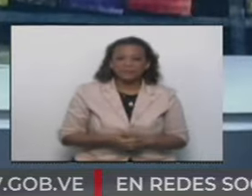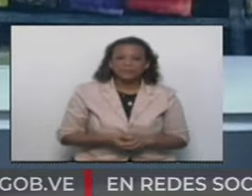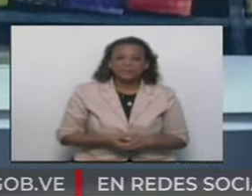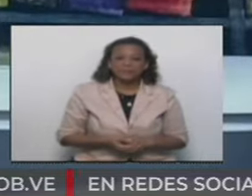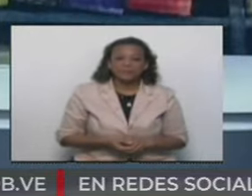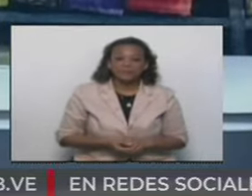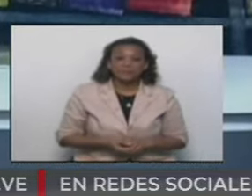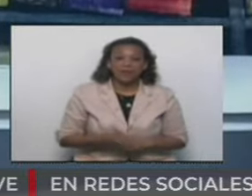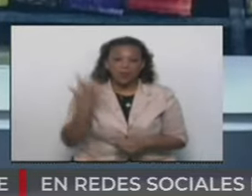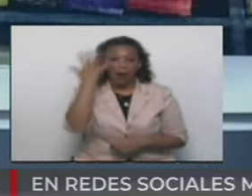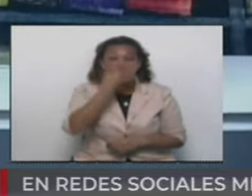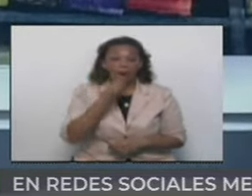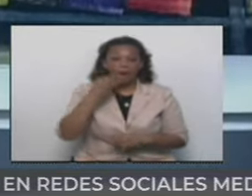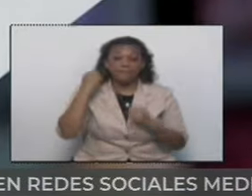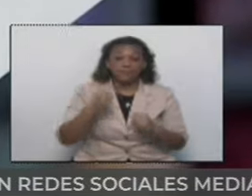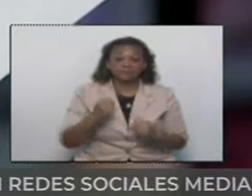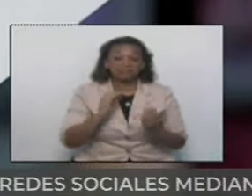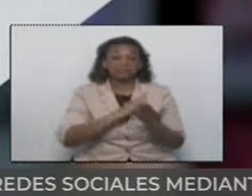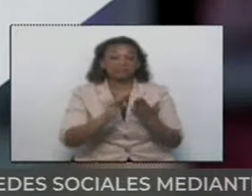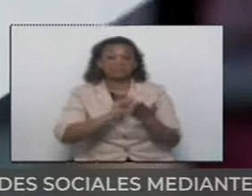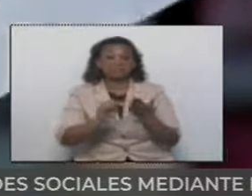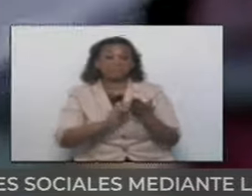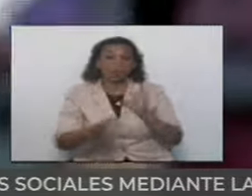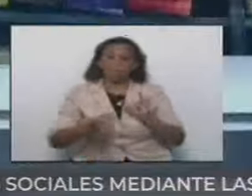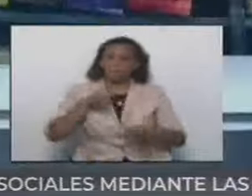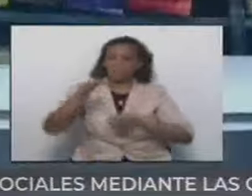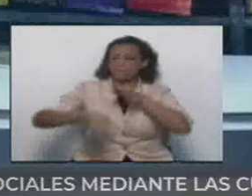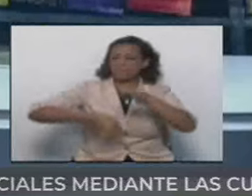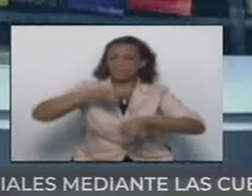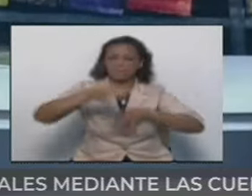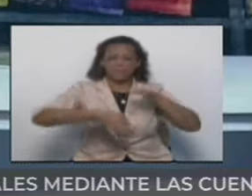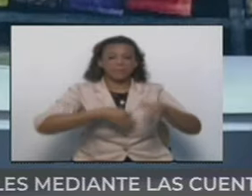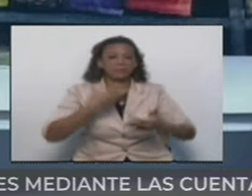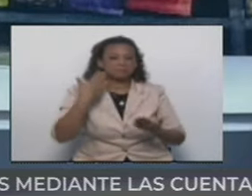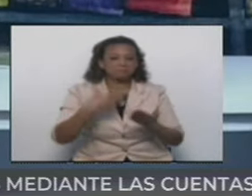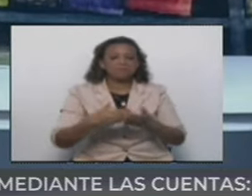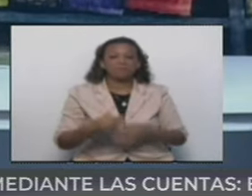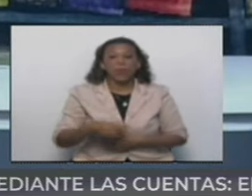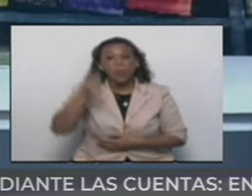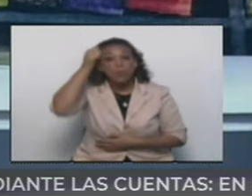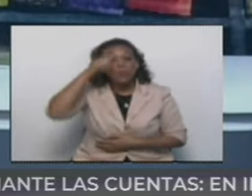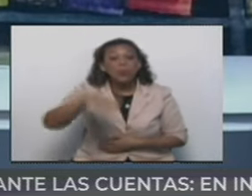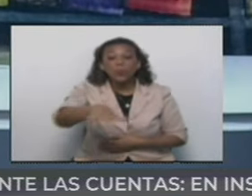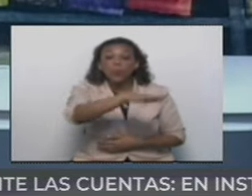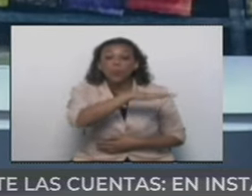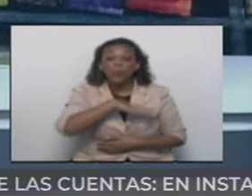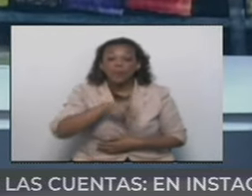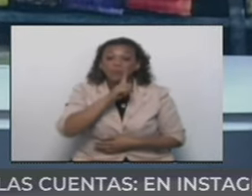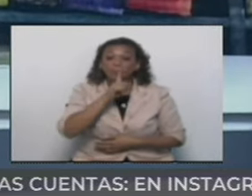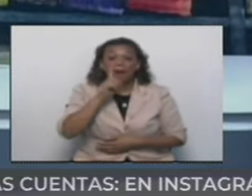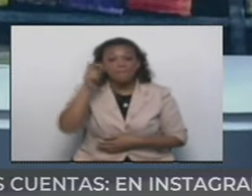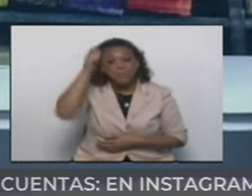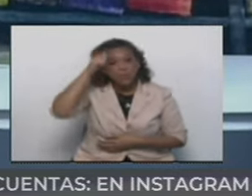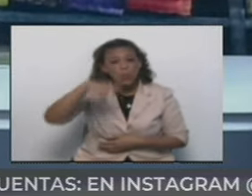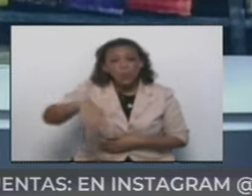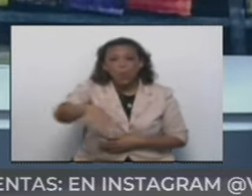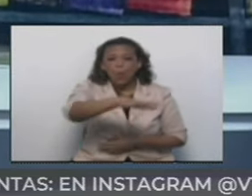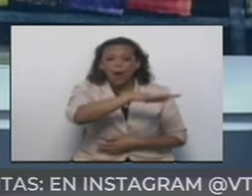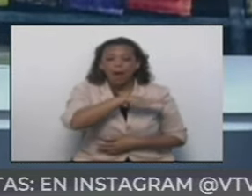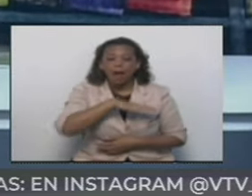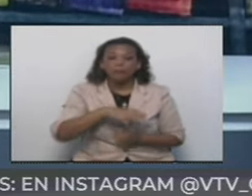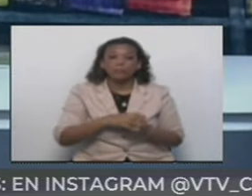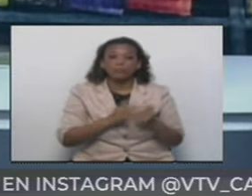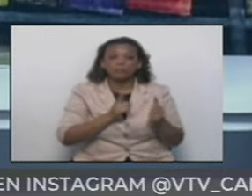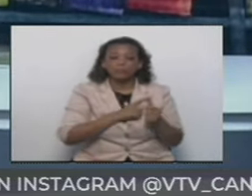Para jugar póker, mira. ¿Ah? Pueblo con Monte Ávila